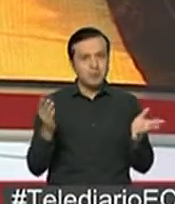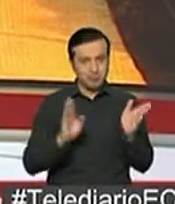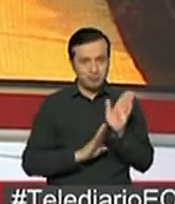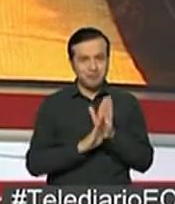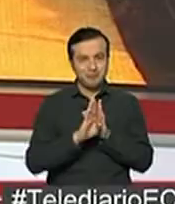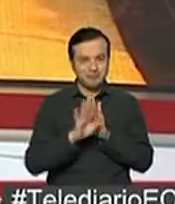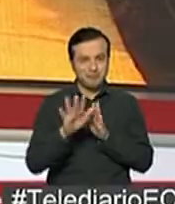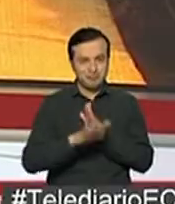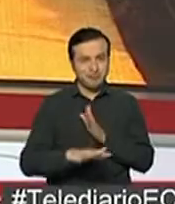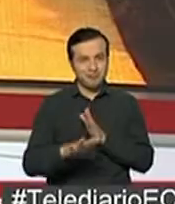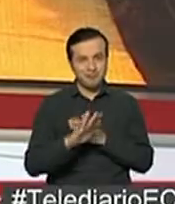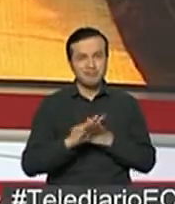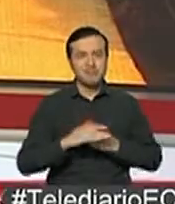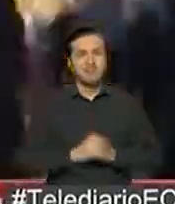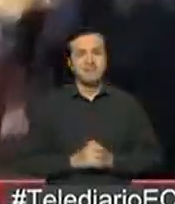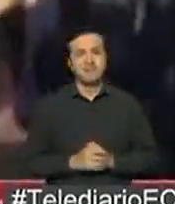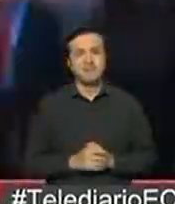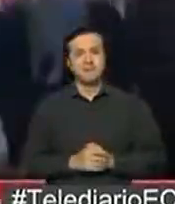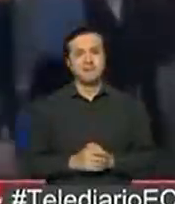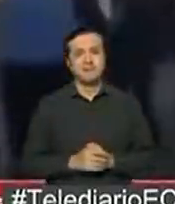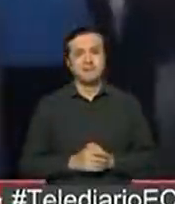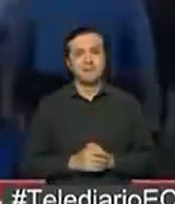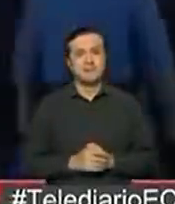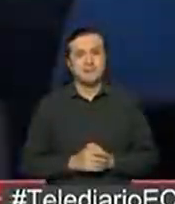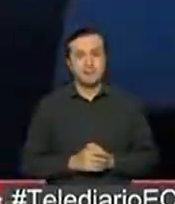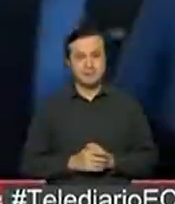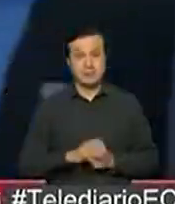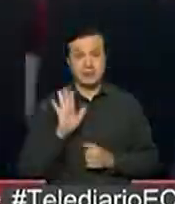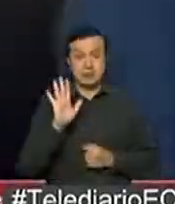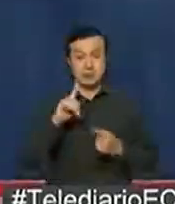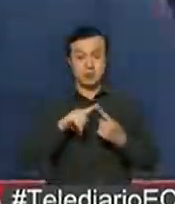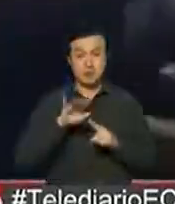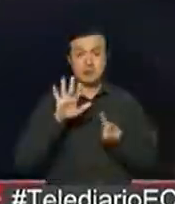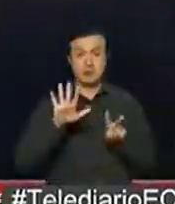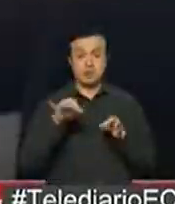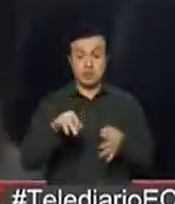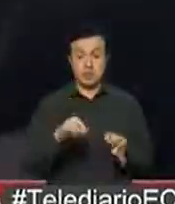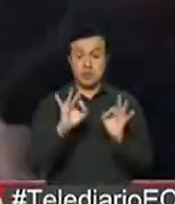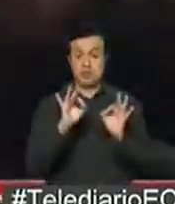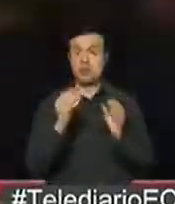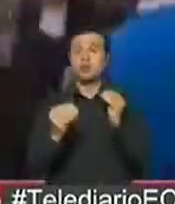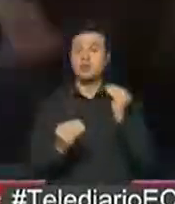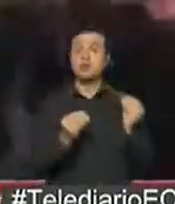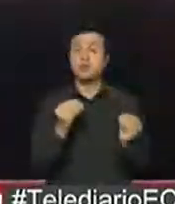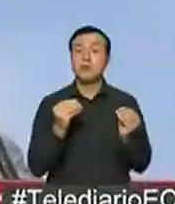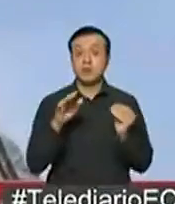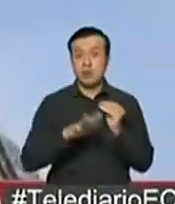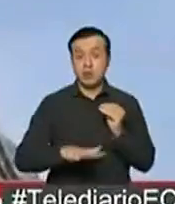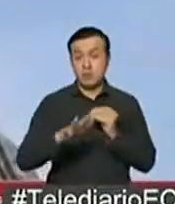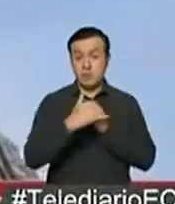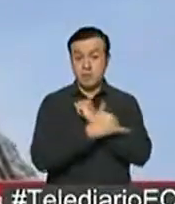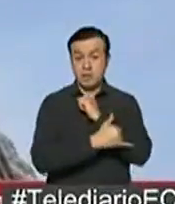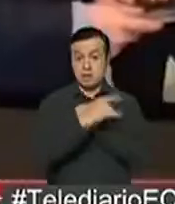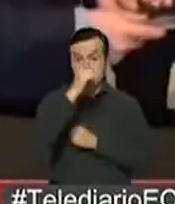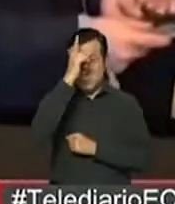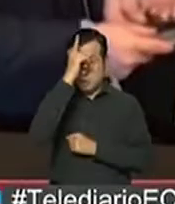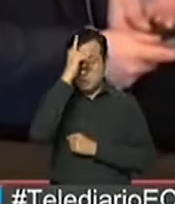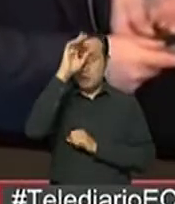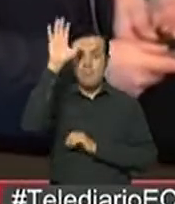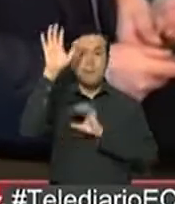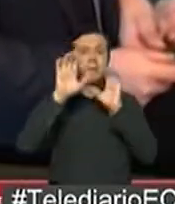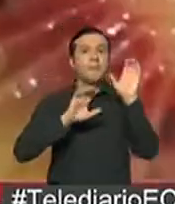del sector del 5 al 7 de febrero se desarrollará en berlín alemania la fruit logística